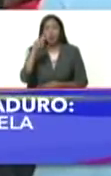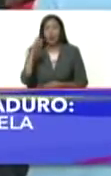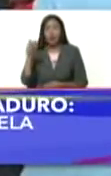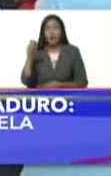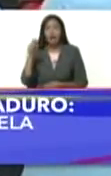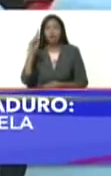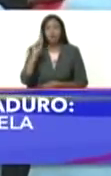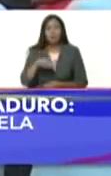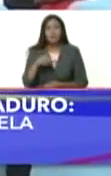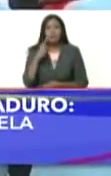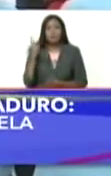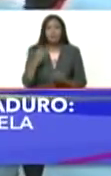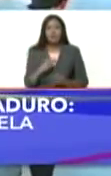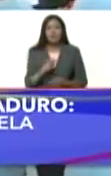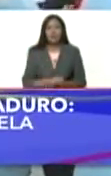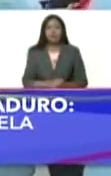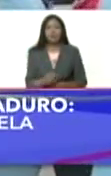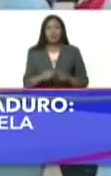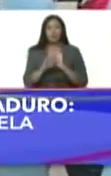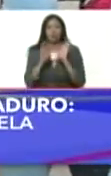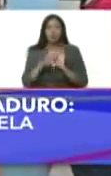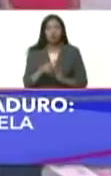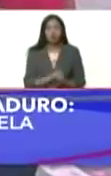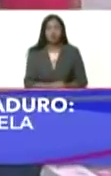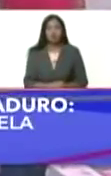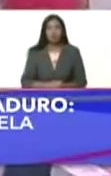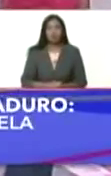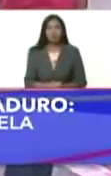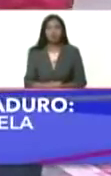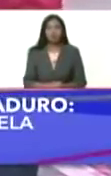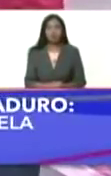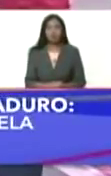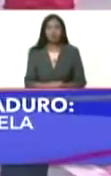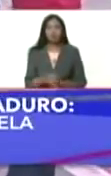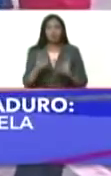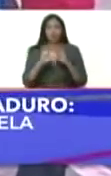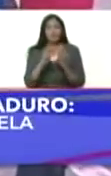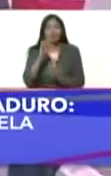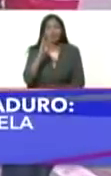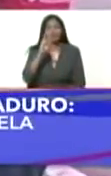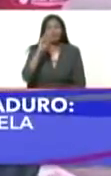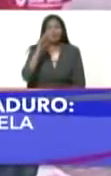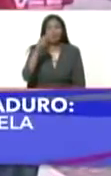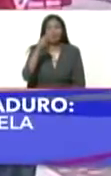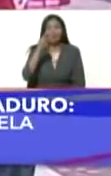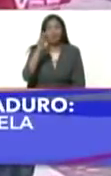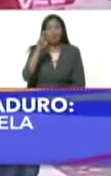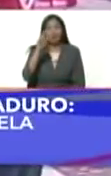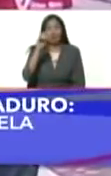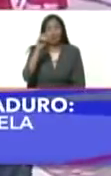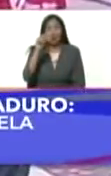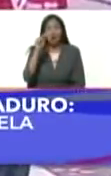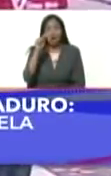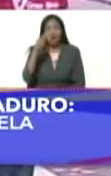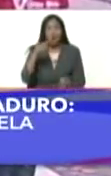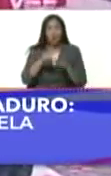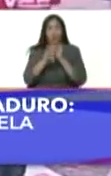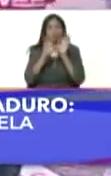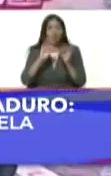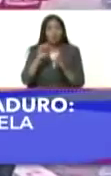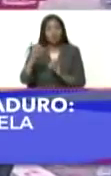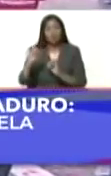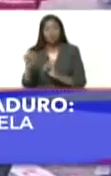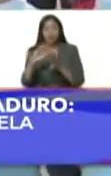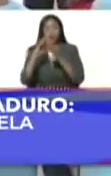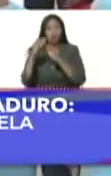Javier López y Ángel Figueroa, el ángel de la familia Figueroa, 11 años. A estos niños y niñas de esta comunidad